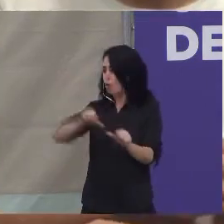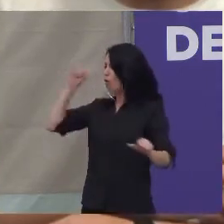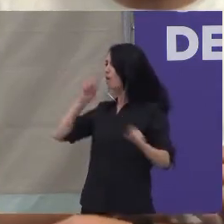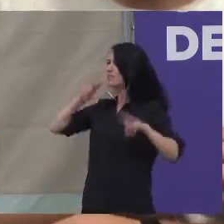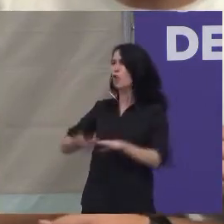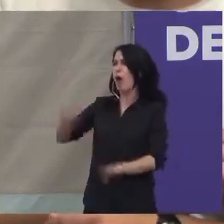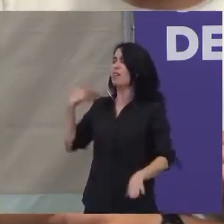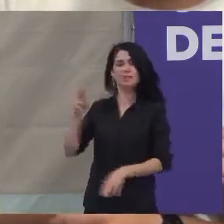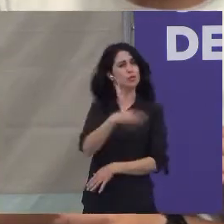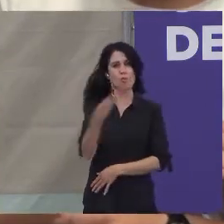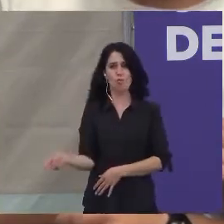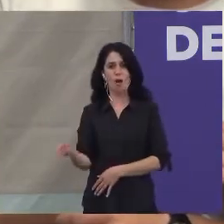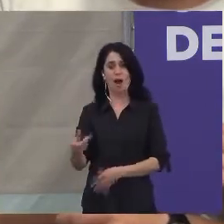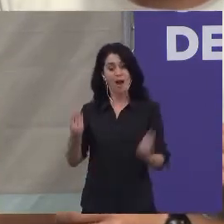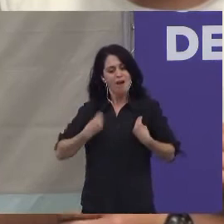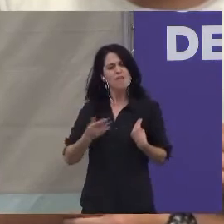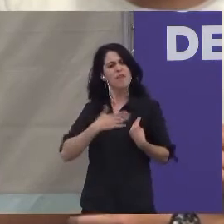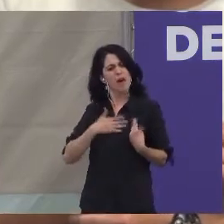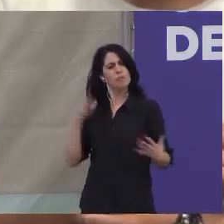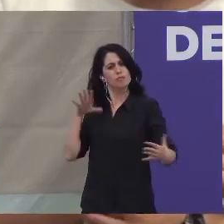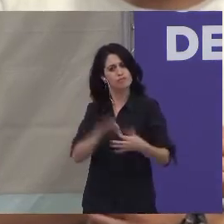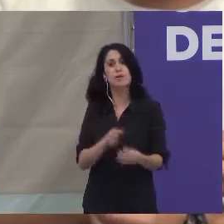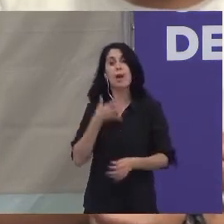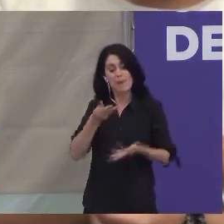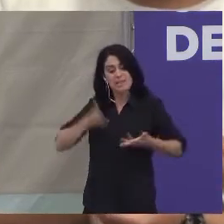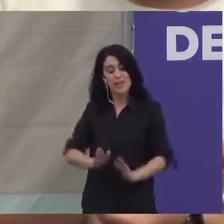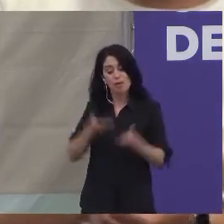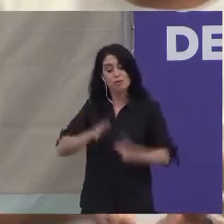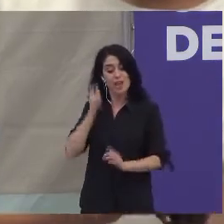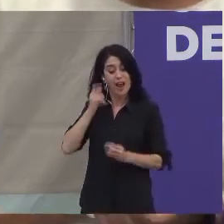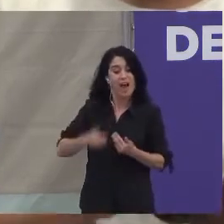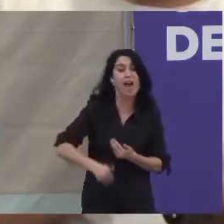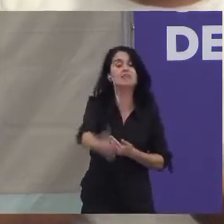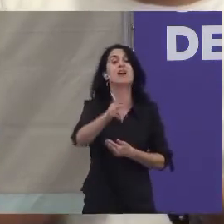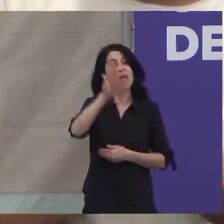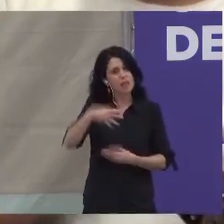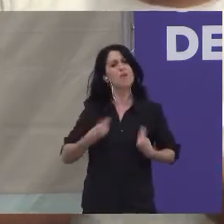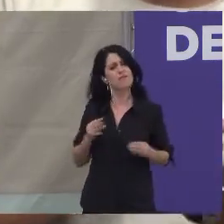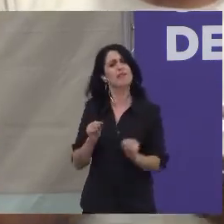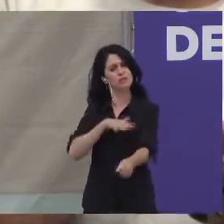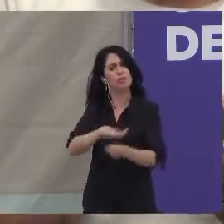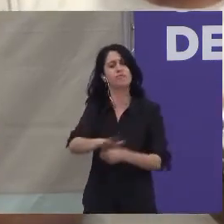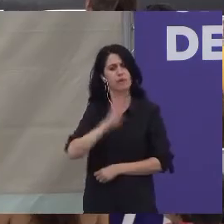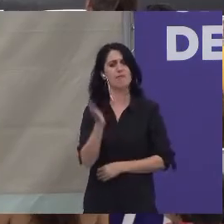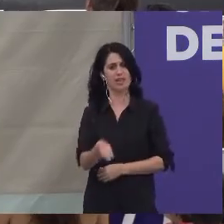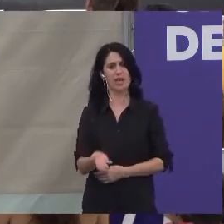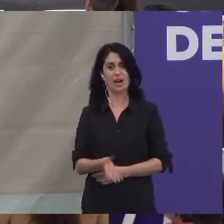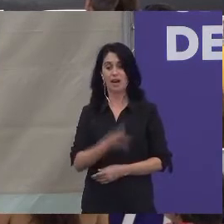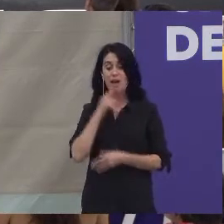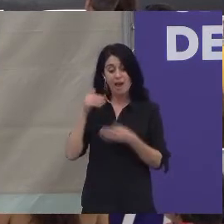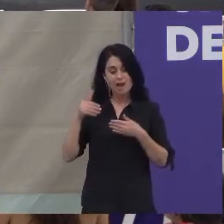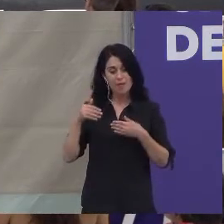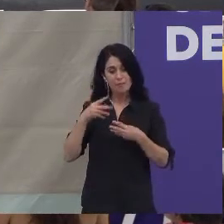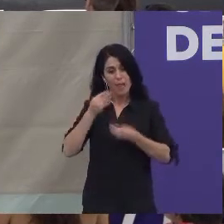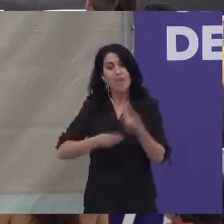del qual depenen les nostres vides i les vides dels nostres fills i les nostres filles. Fent camí, obrim Podem, si